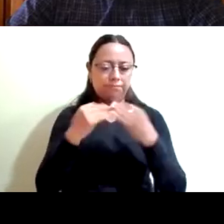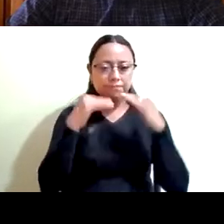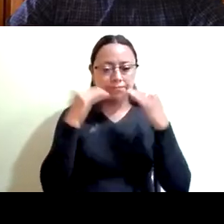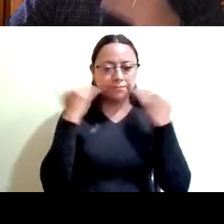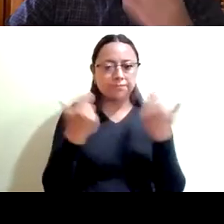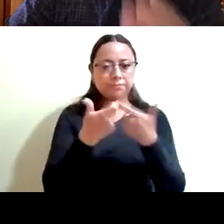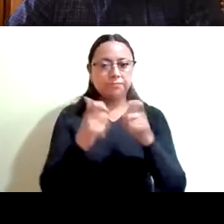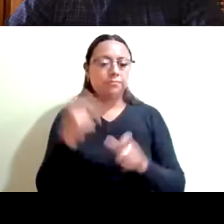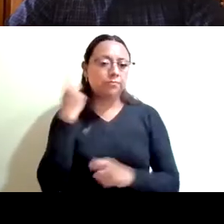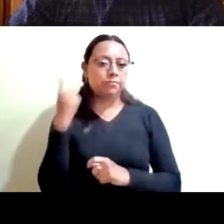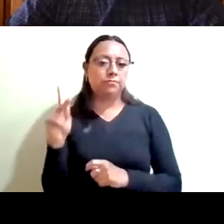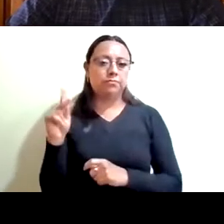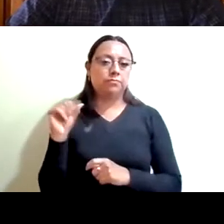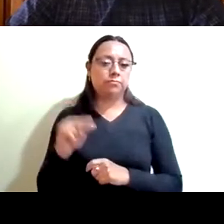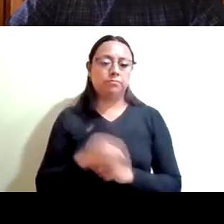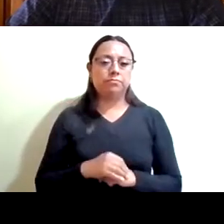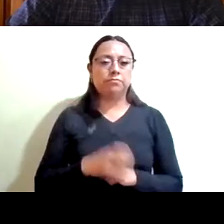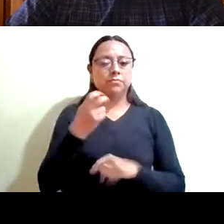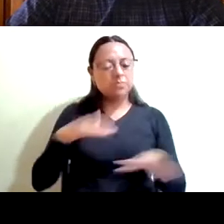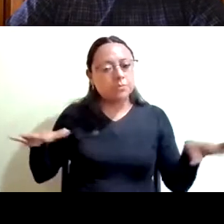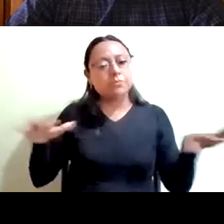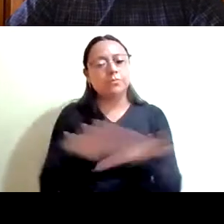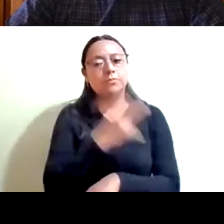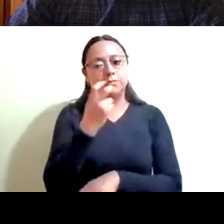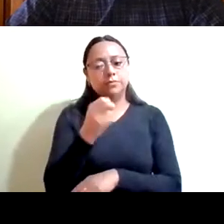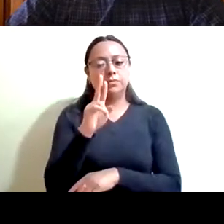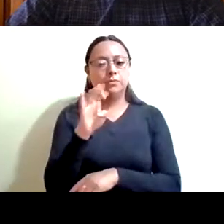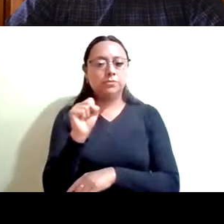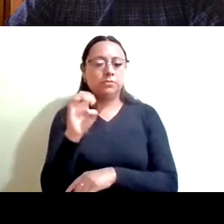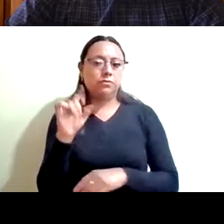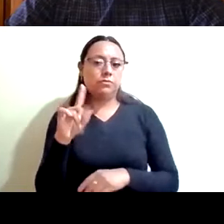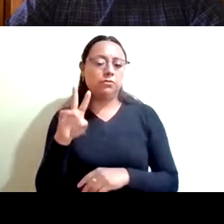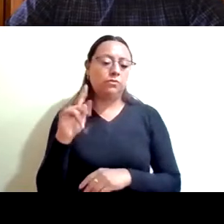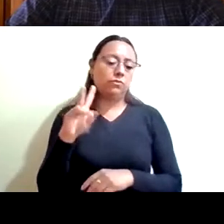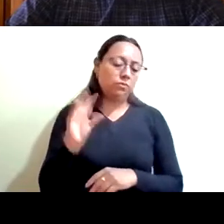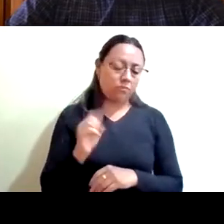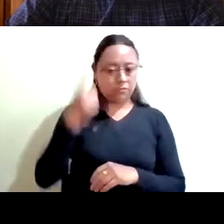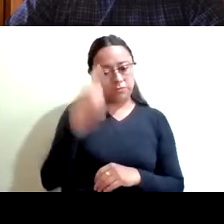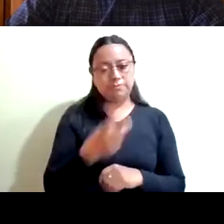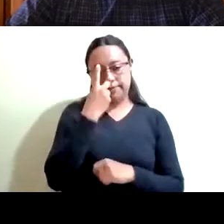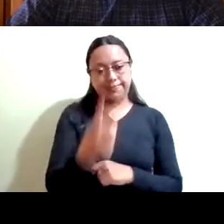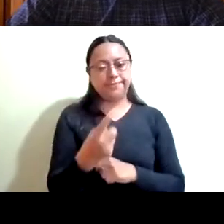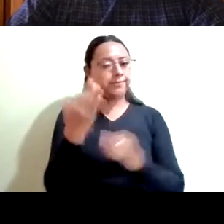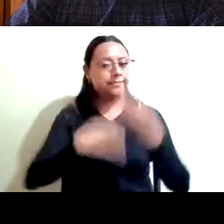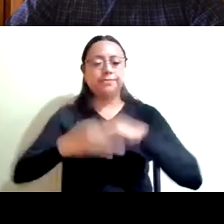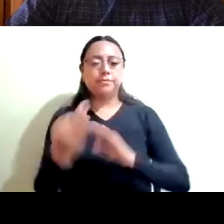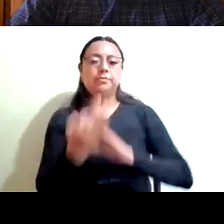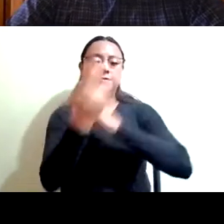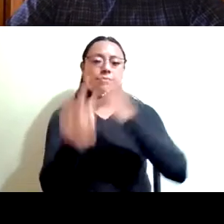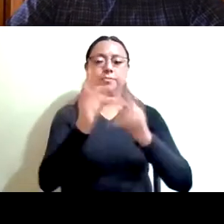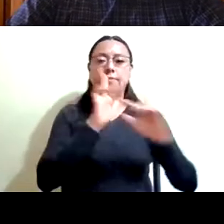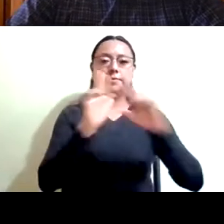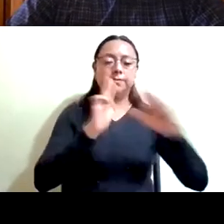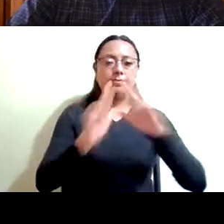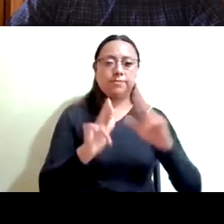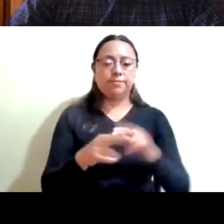Nacional se modifique este resolutivo en cuestión para establecer que las comparecencias a las que se hace referencia